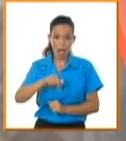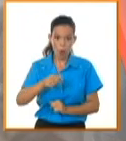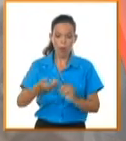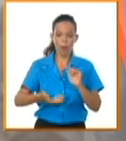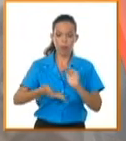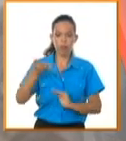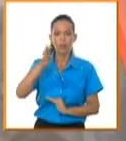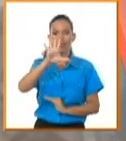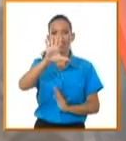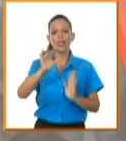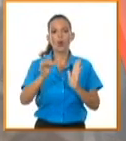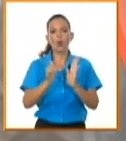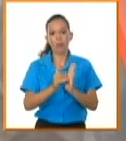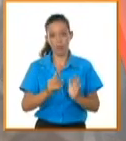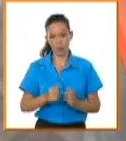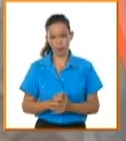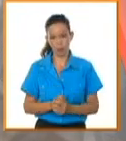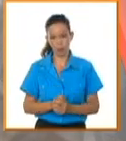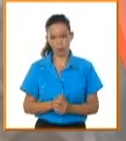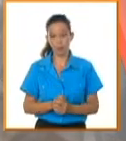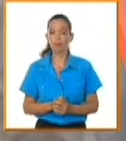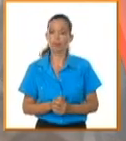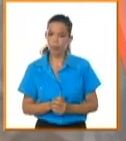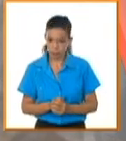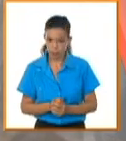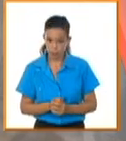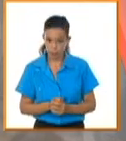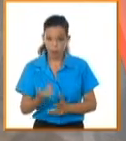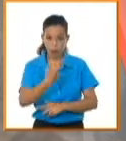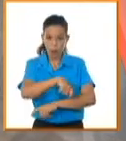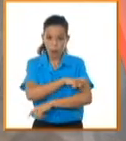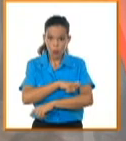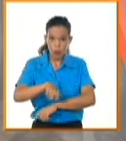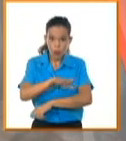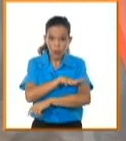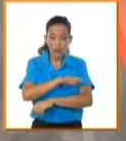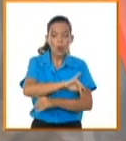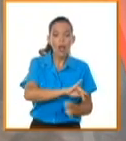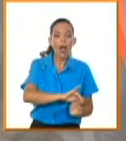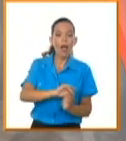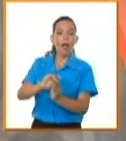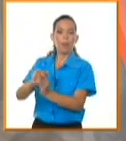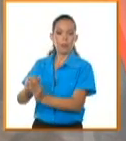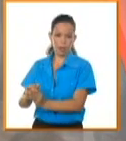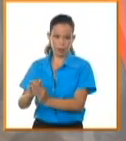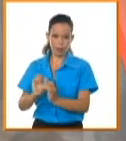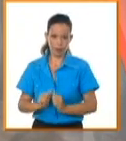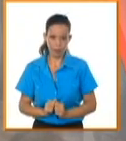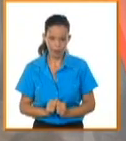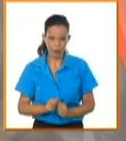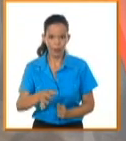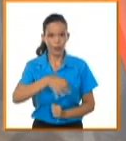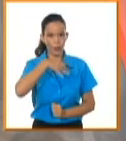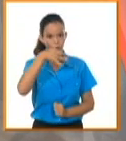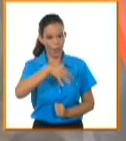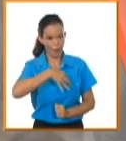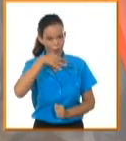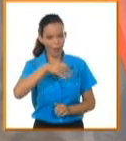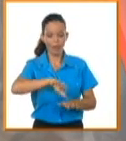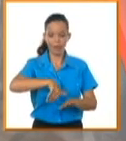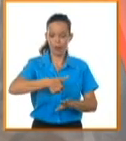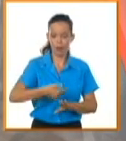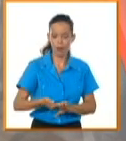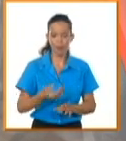los a las personas naturales y para nada aquí después al final incluso de un nuevo referir a un principio de trabajo en el banco de la sociedad